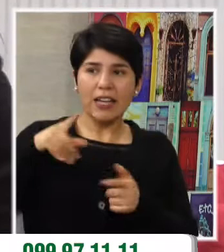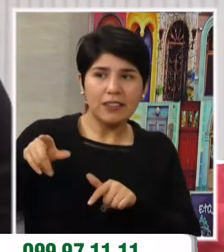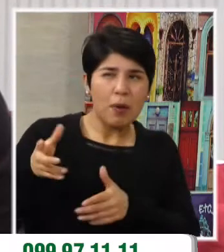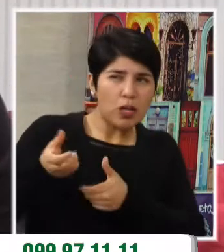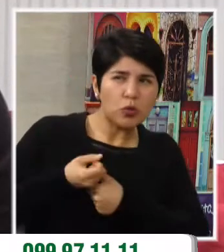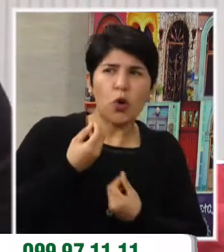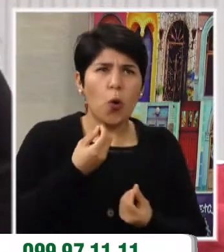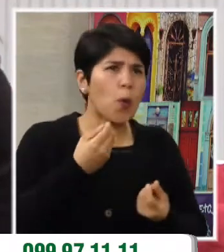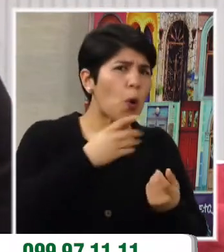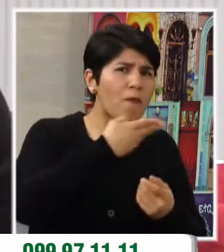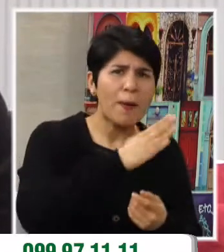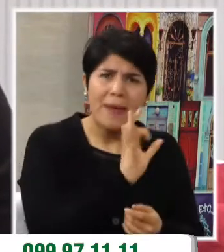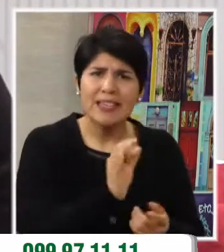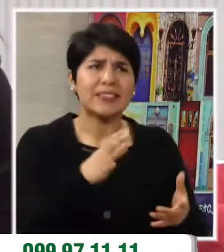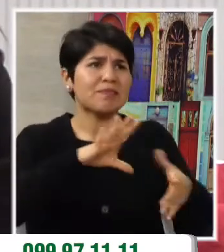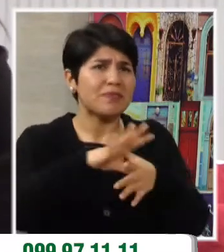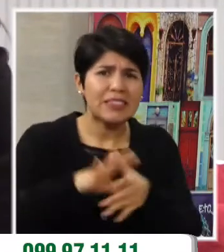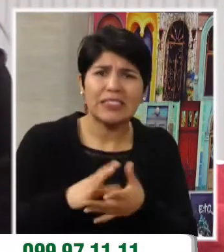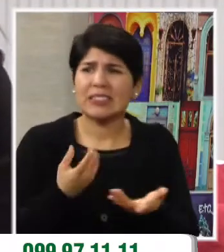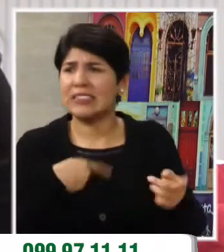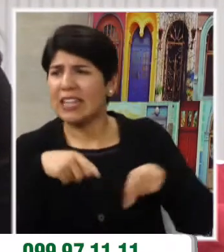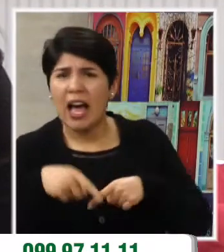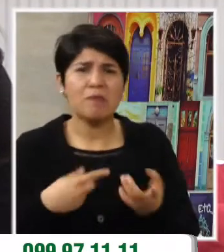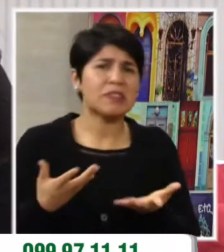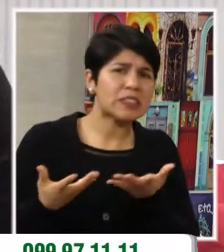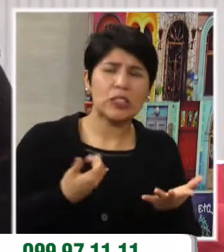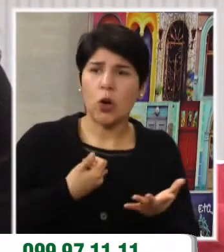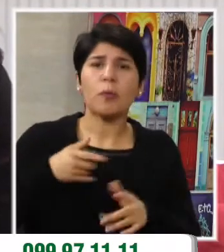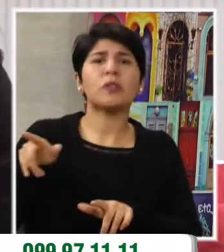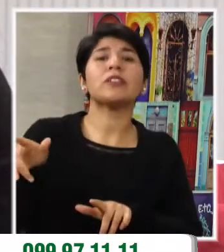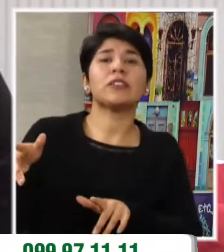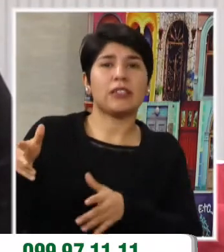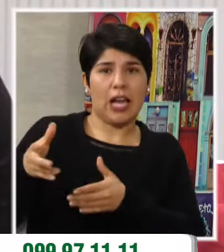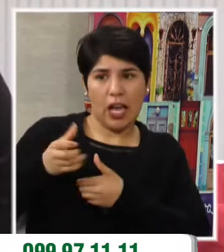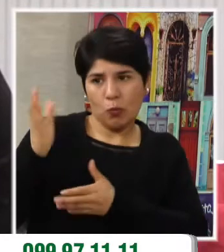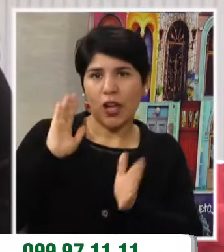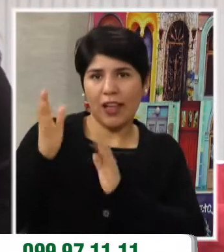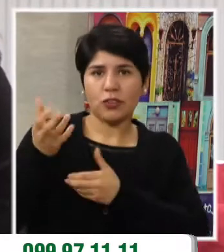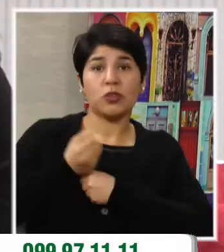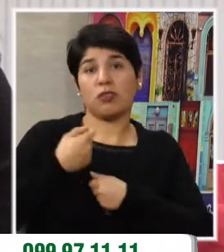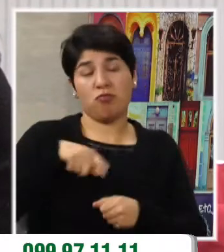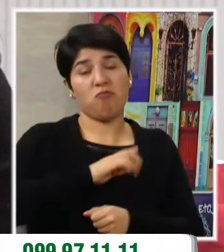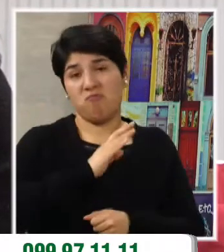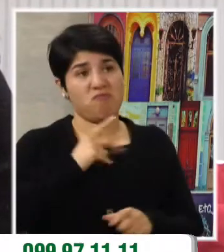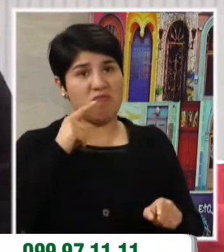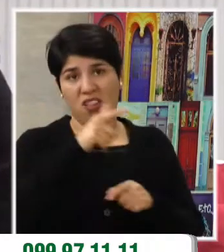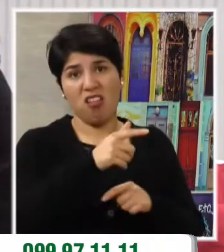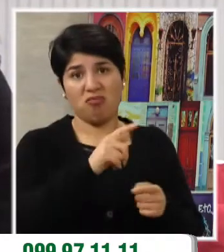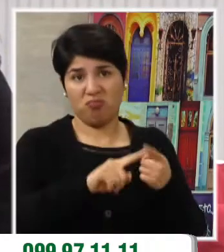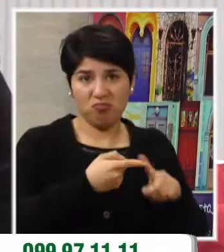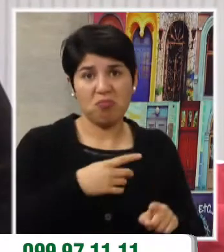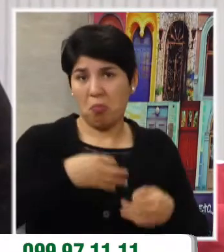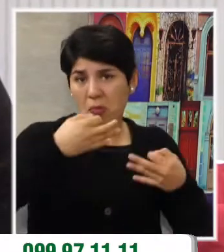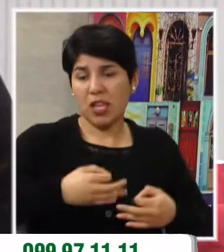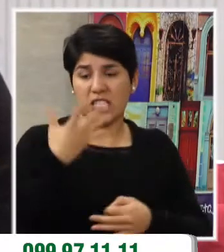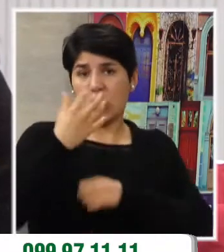articular con bps comidas esté más allá de que uno tiene un trato directo con todos porque hemos venido trabajando durante los